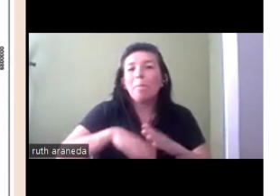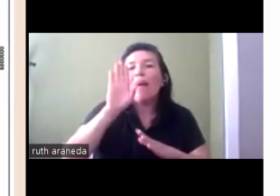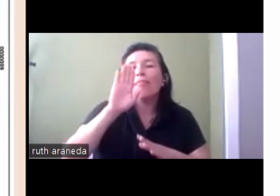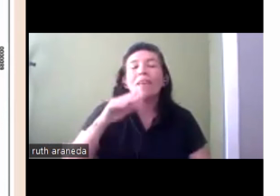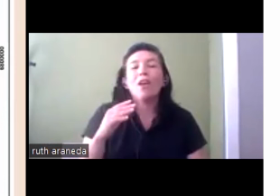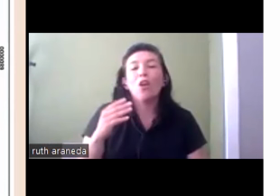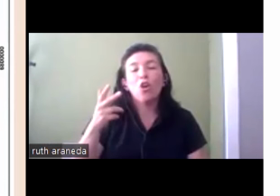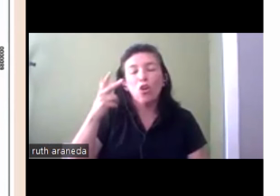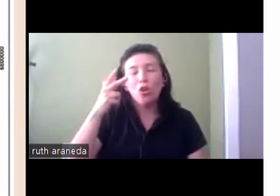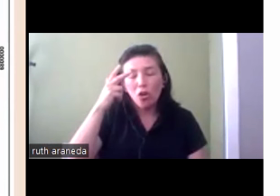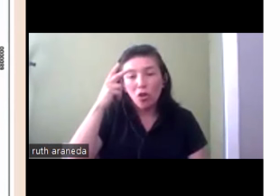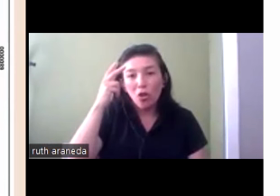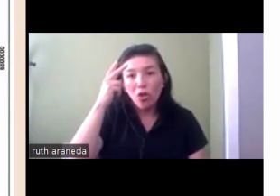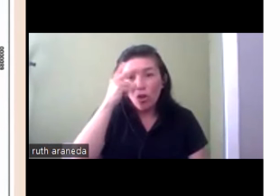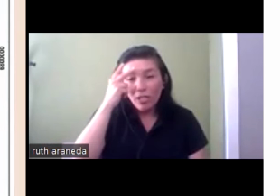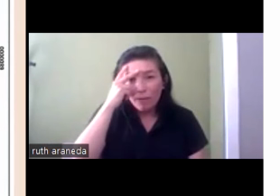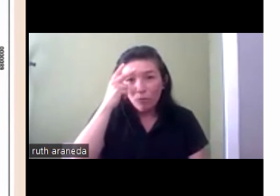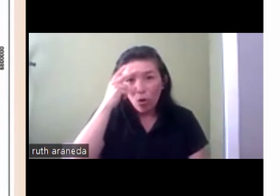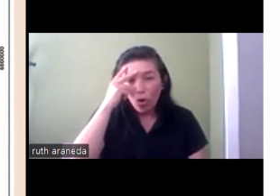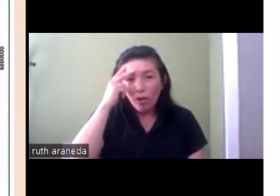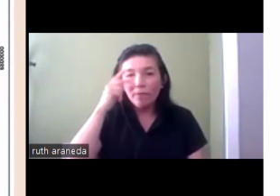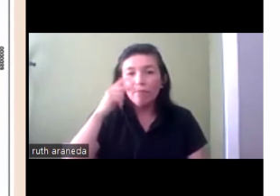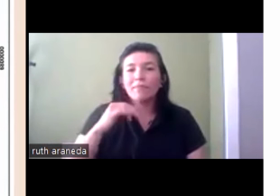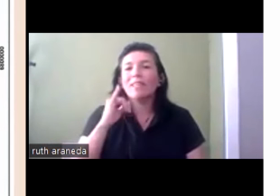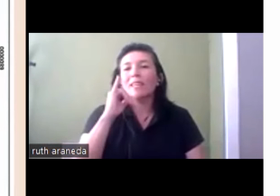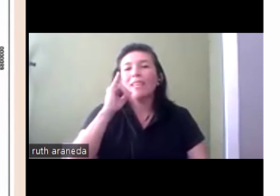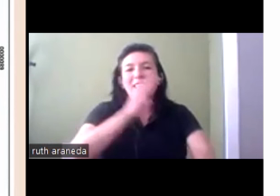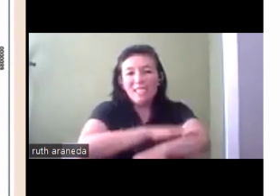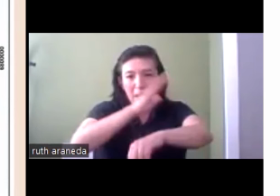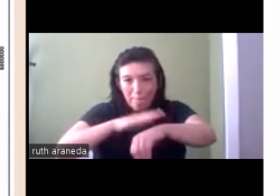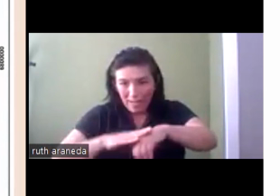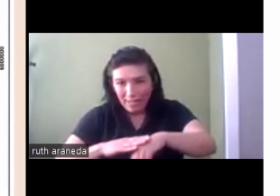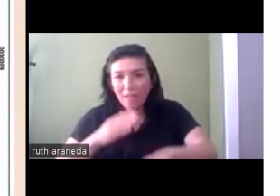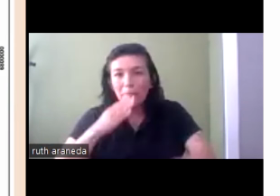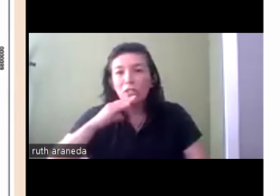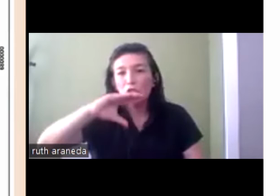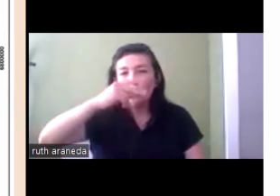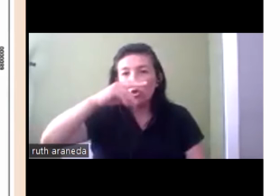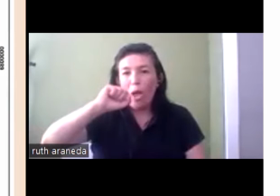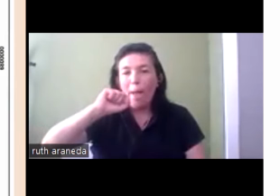los valles del Elqui, Yapel y Choapa. La extensión de la cultura diaguita